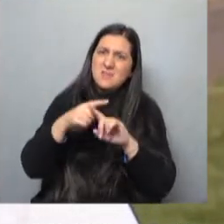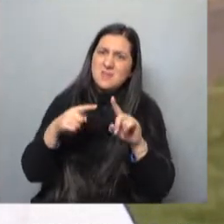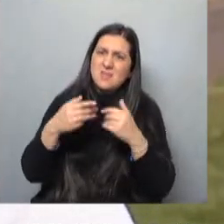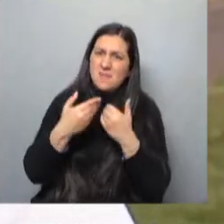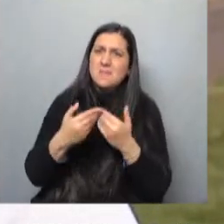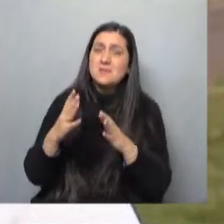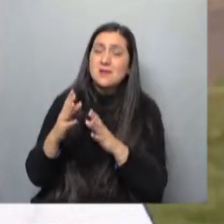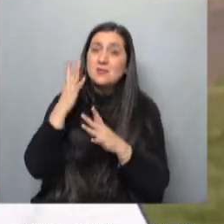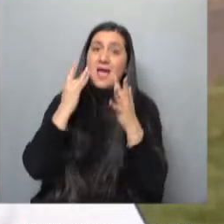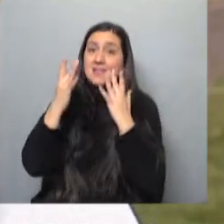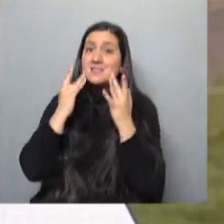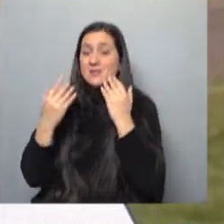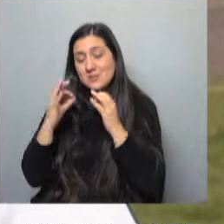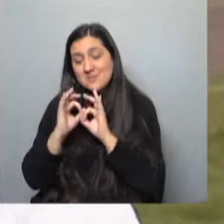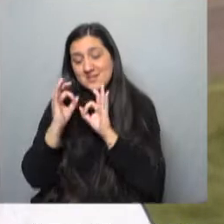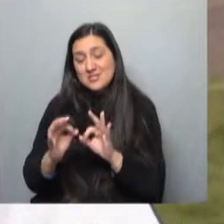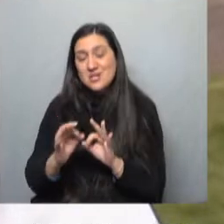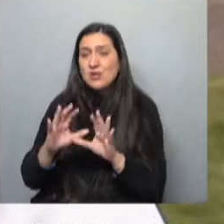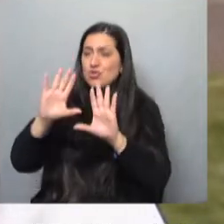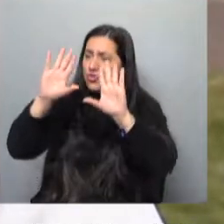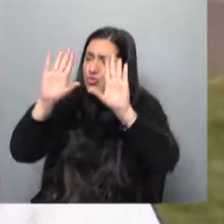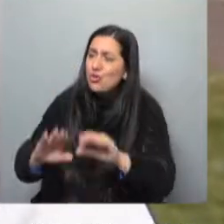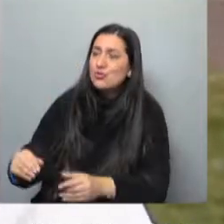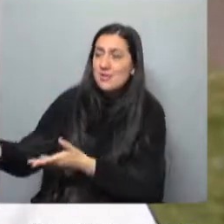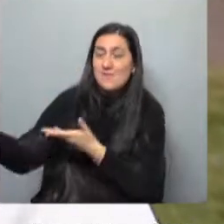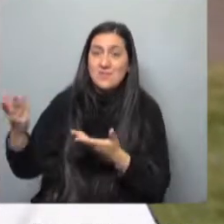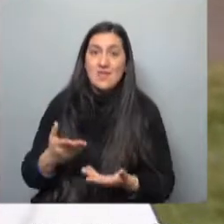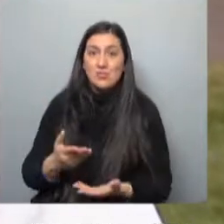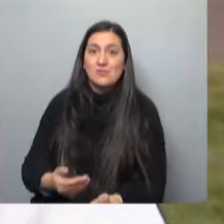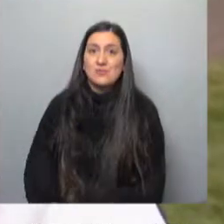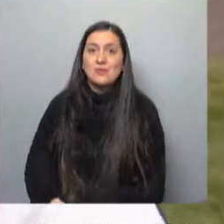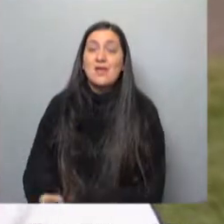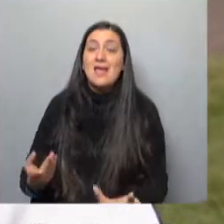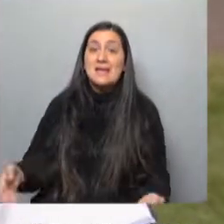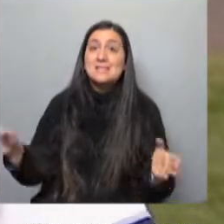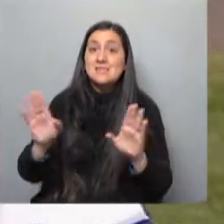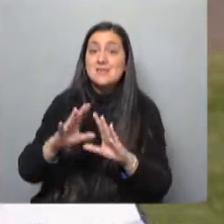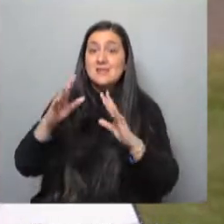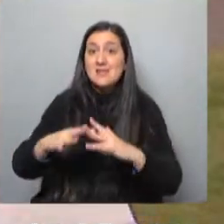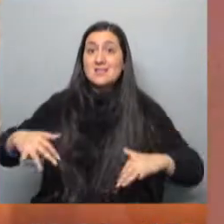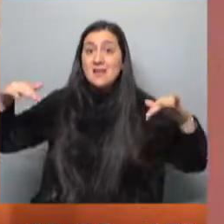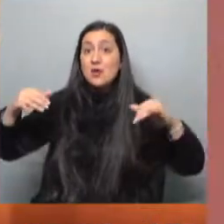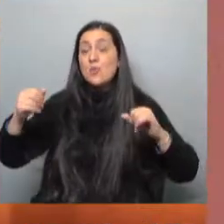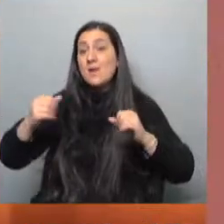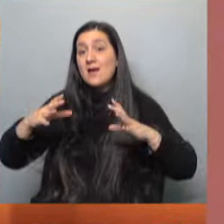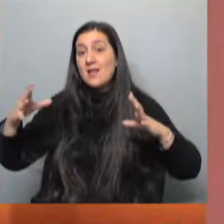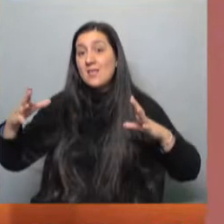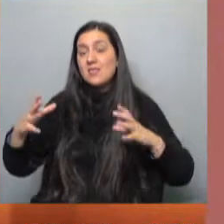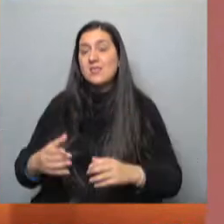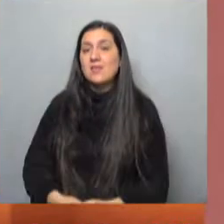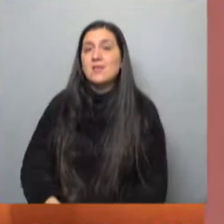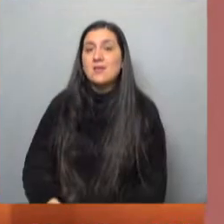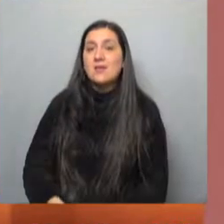artesanos a empezar a llegar y bueno están todos invitados realmente todos invitados el cierre del escenario más grande que va a estar está